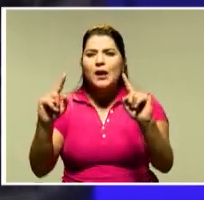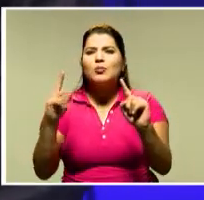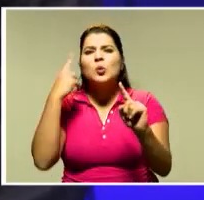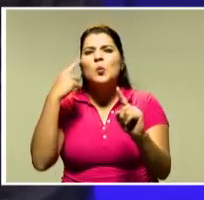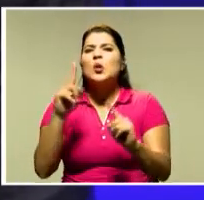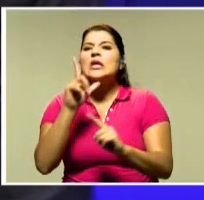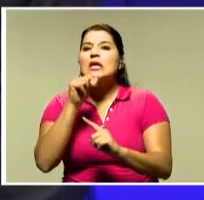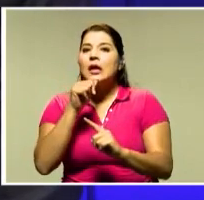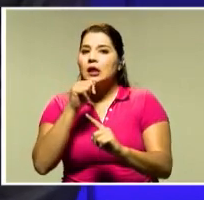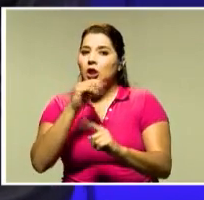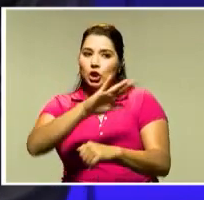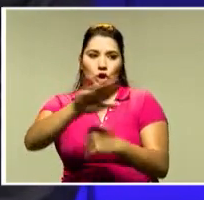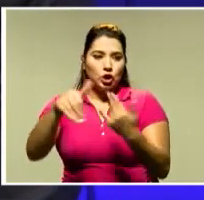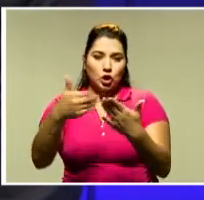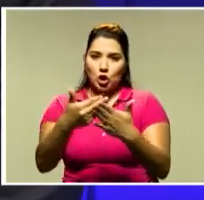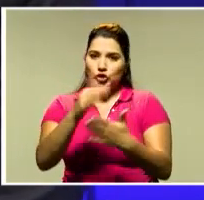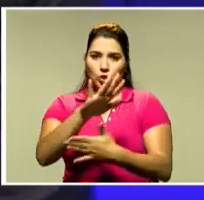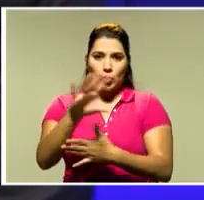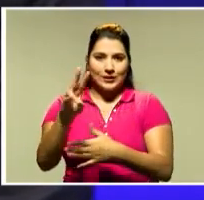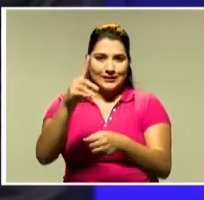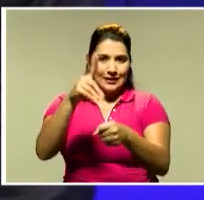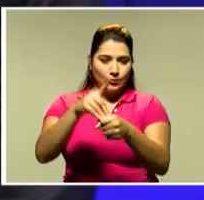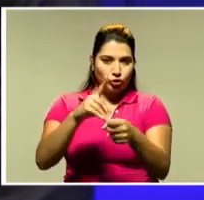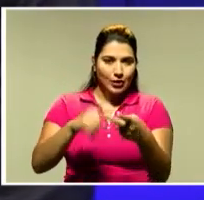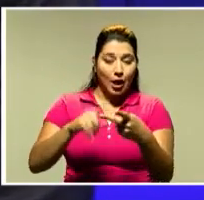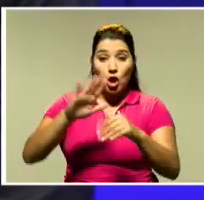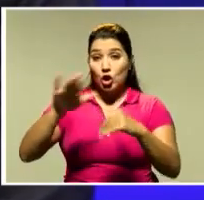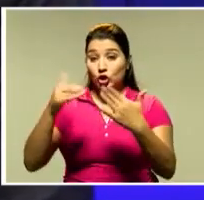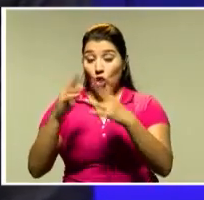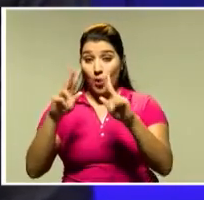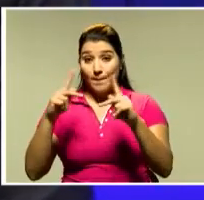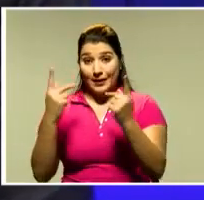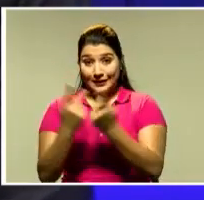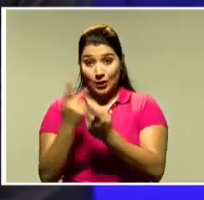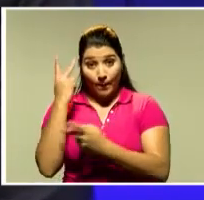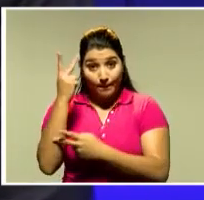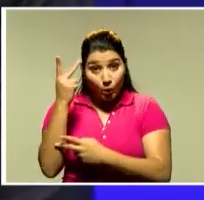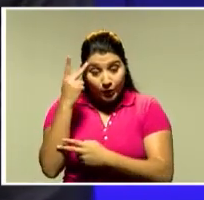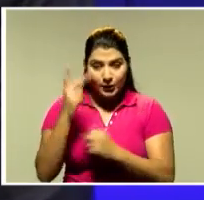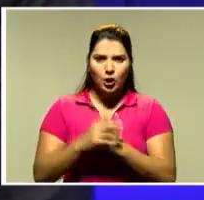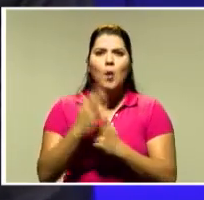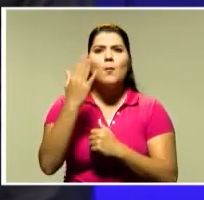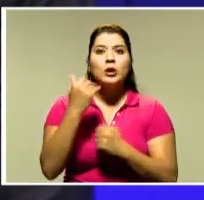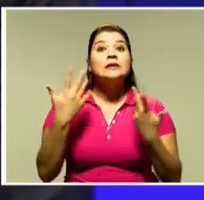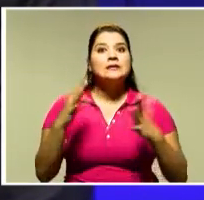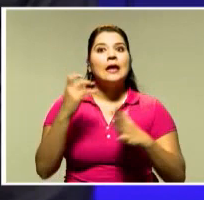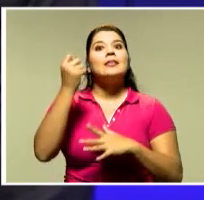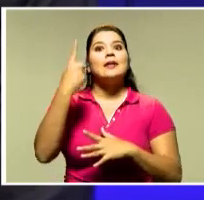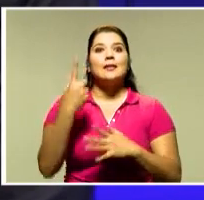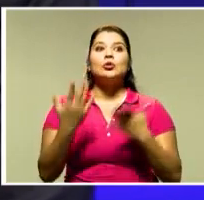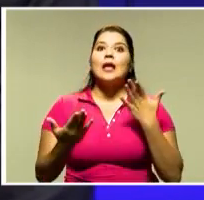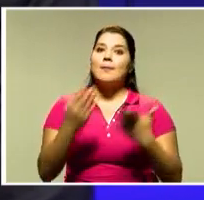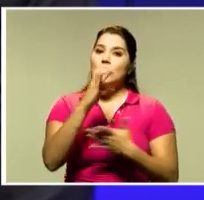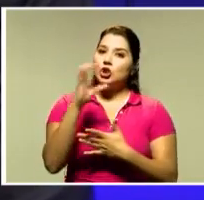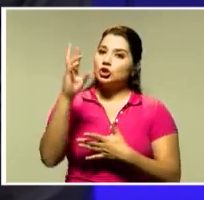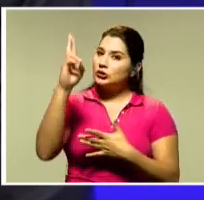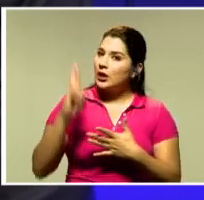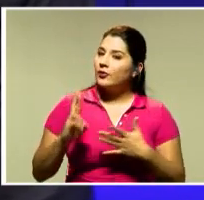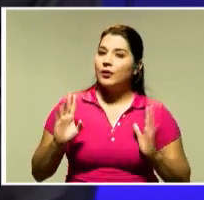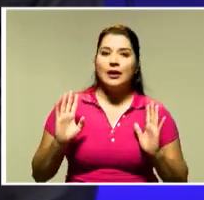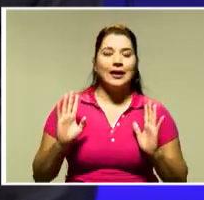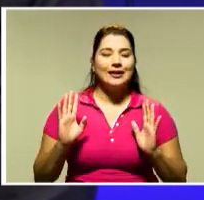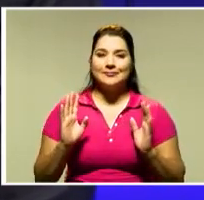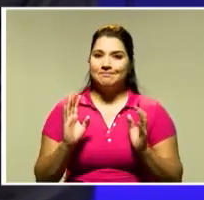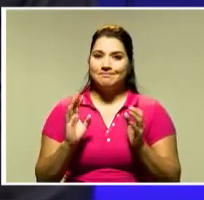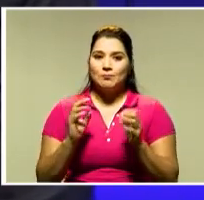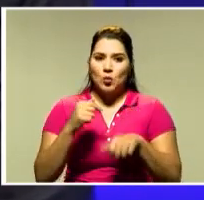los 57 diputados y diputadas que han entendido, primero, que el país estaba al borde del abismo en algunas áreas. El tema fiscal era uno de